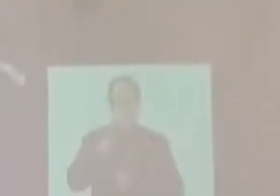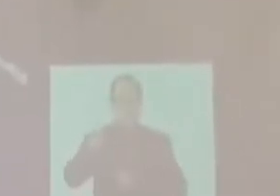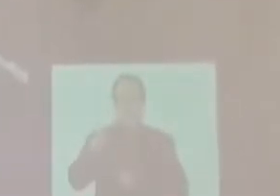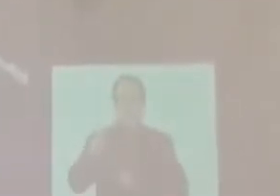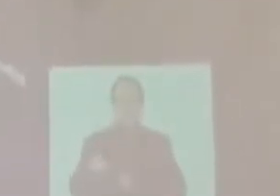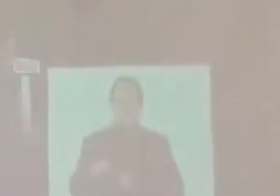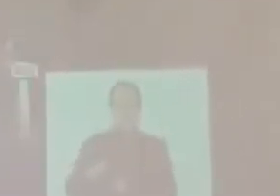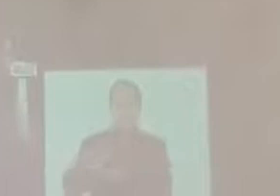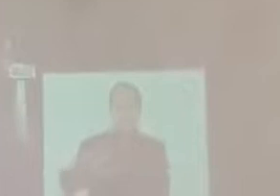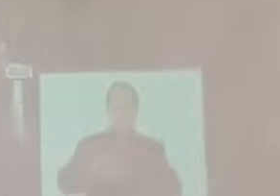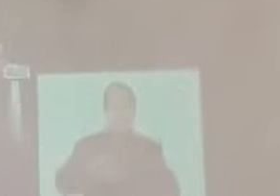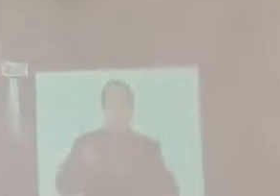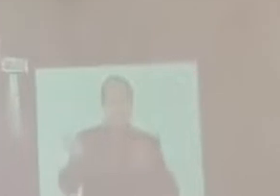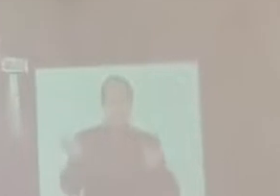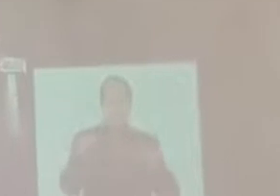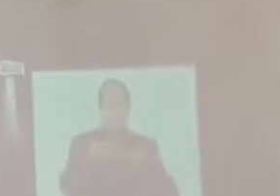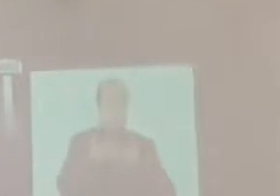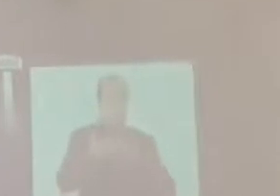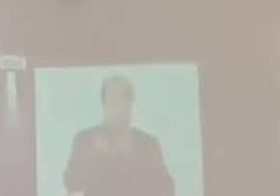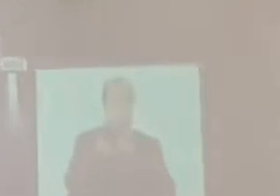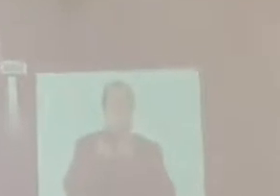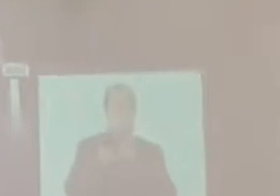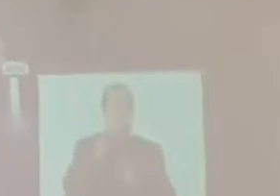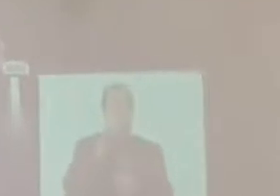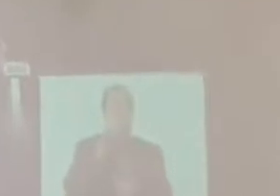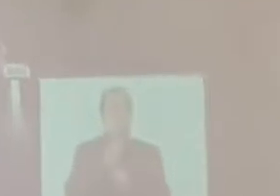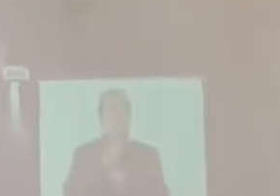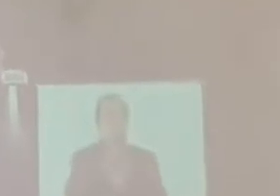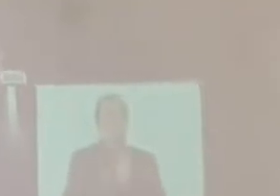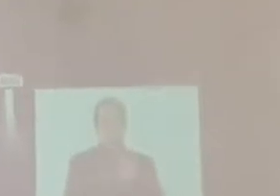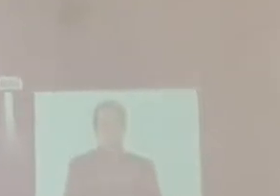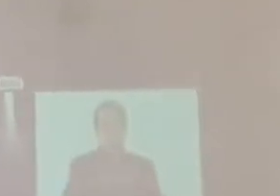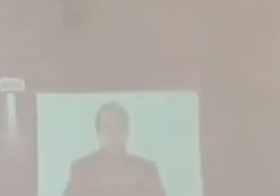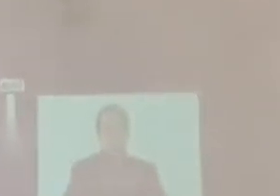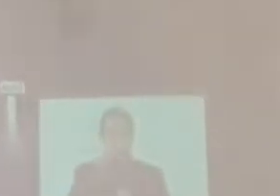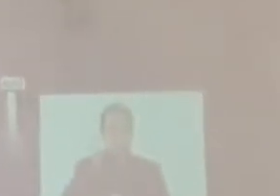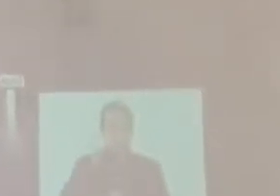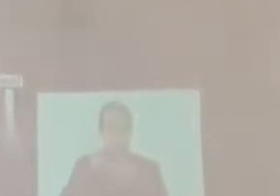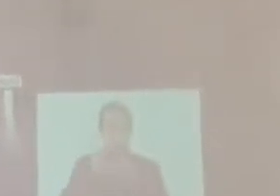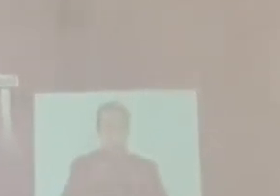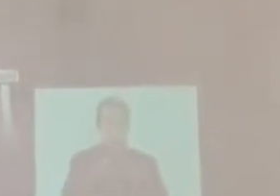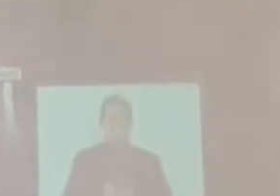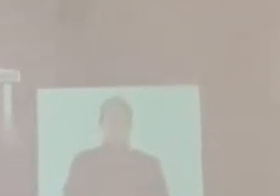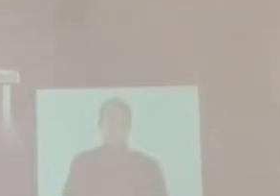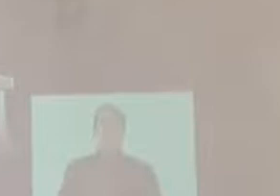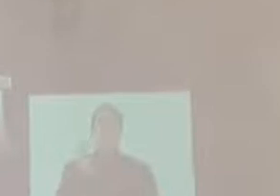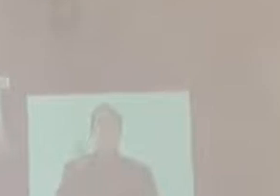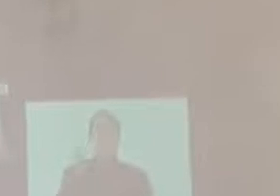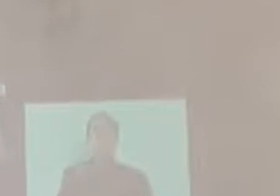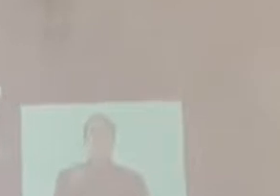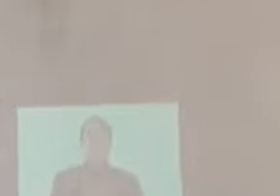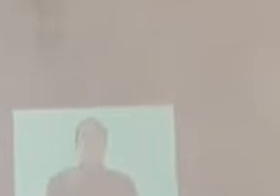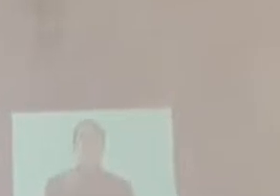el cierre de la línea. Vamos en tiempo y esperamos abrir en febrero de 2022.